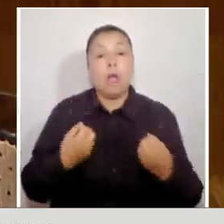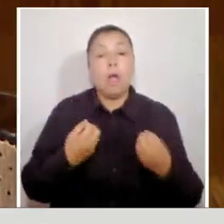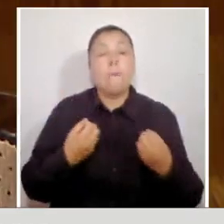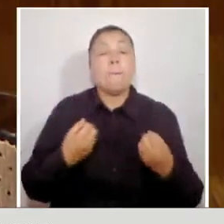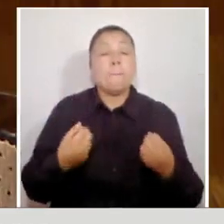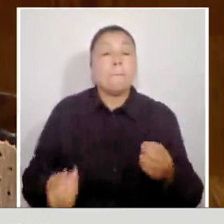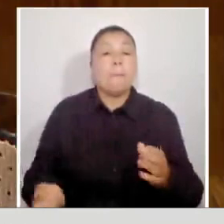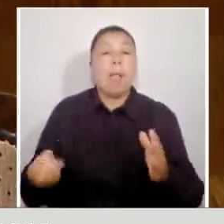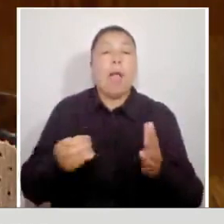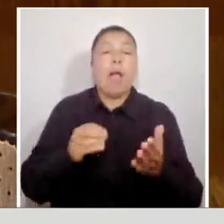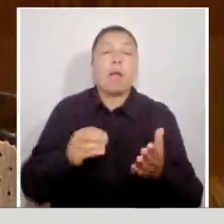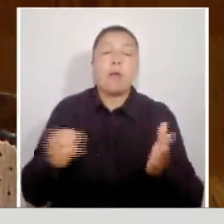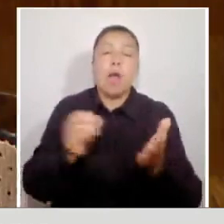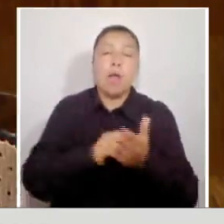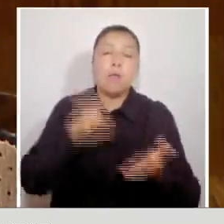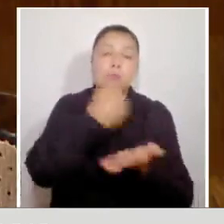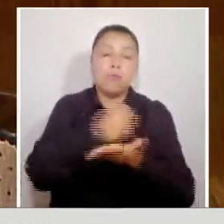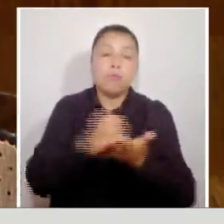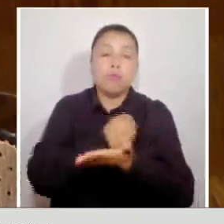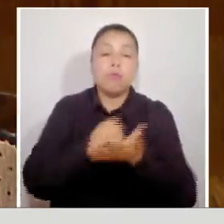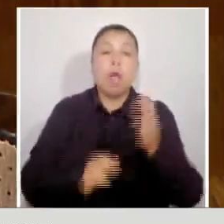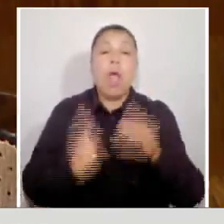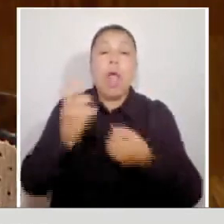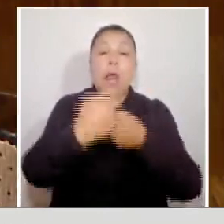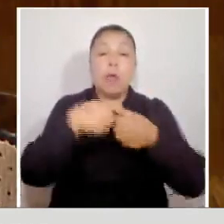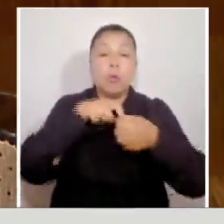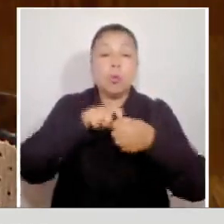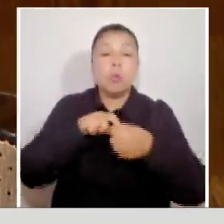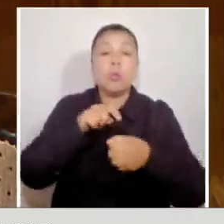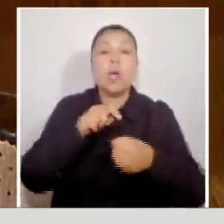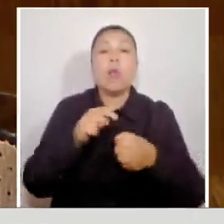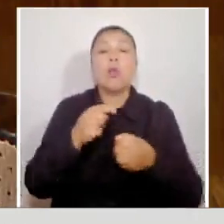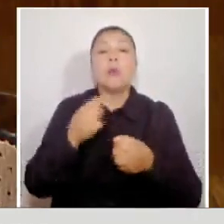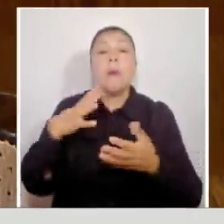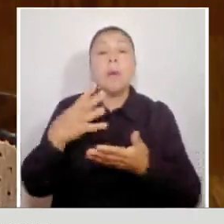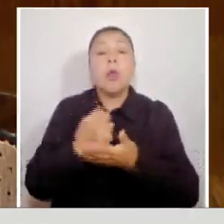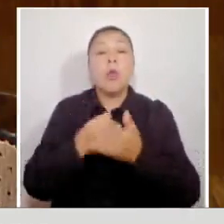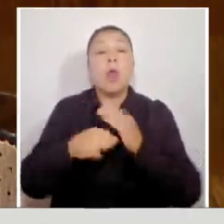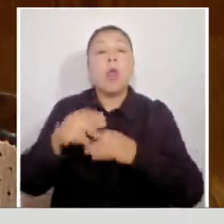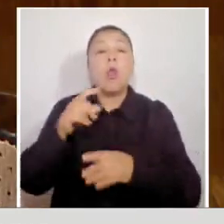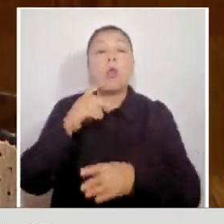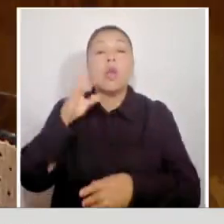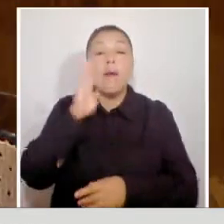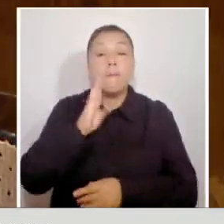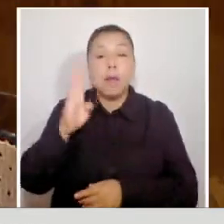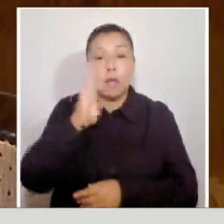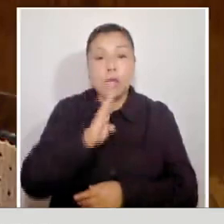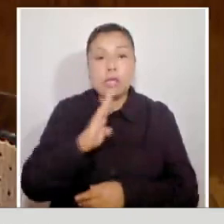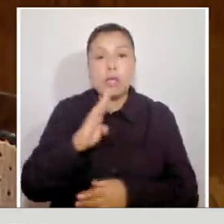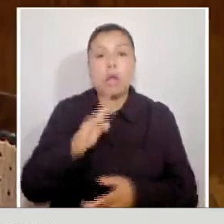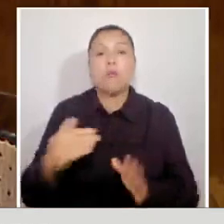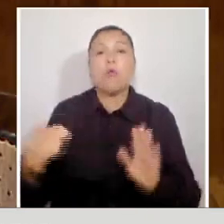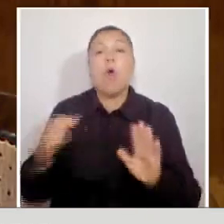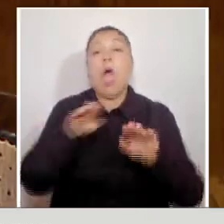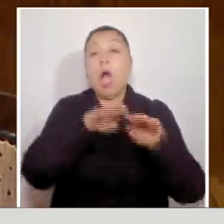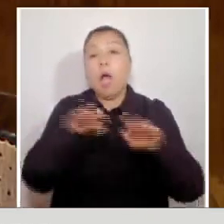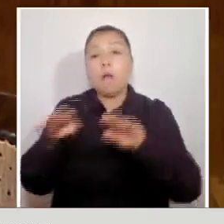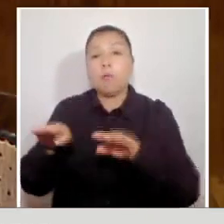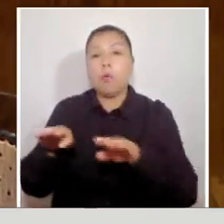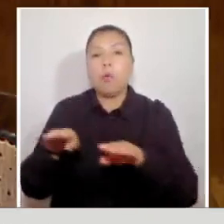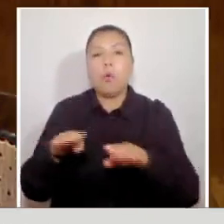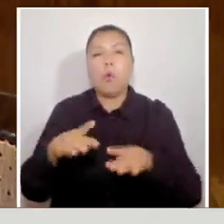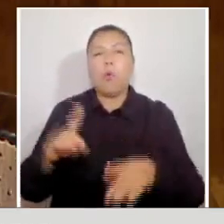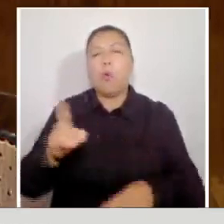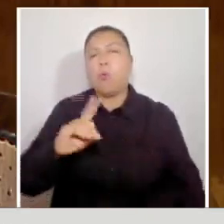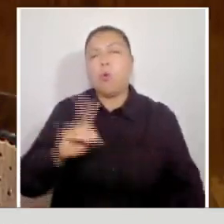burocracia en las postulaciones para tener acceso a los citados beneficios y transformando el eventual apoyo en un trato denigrante